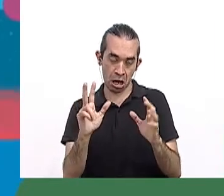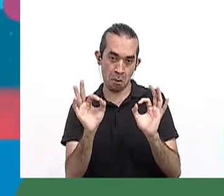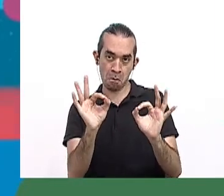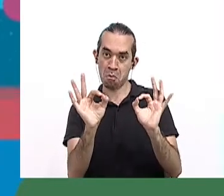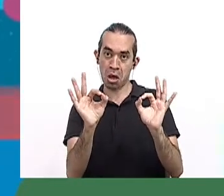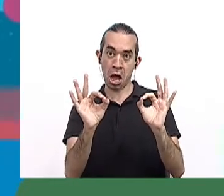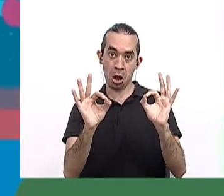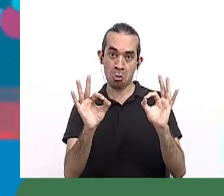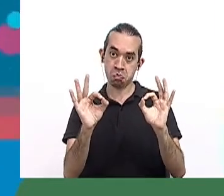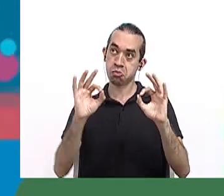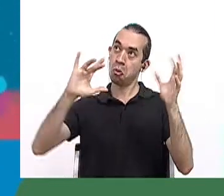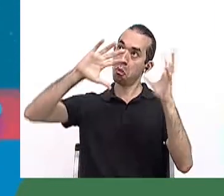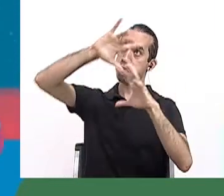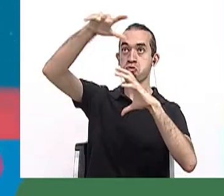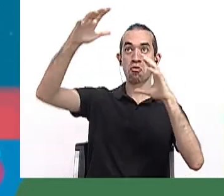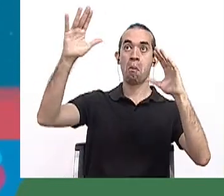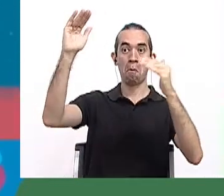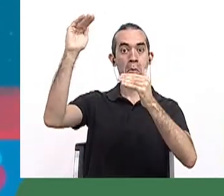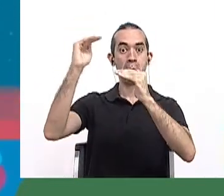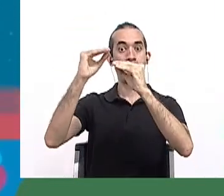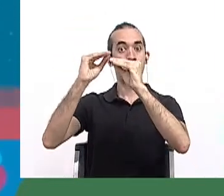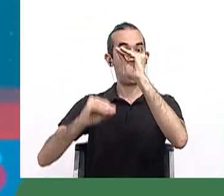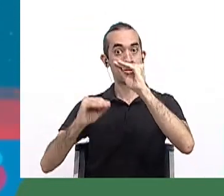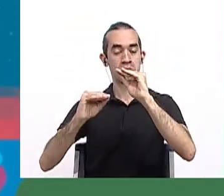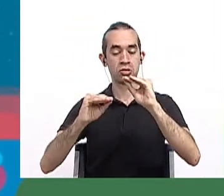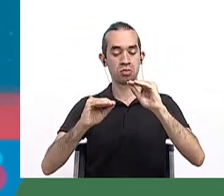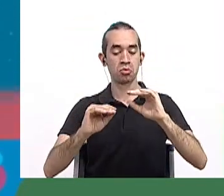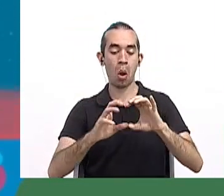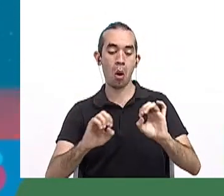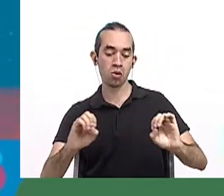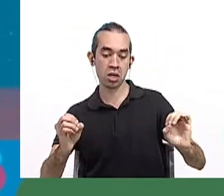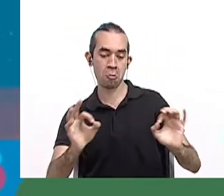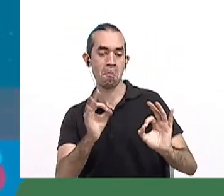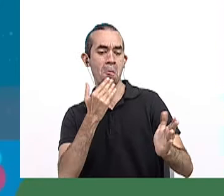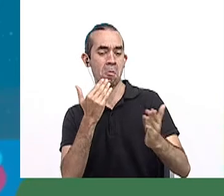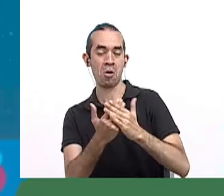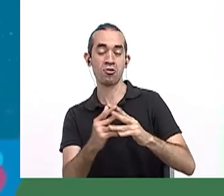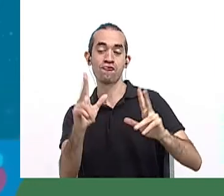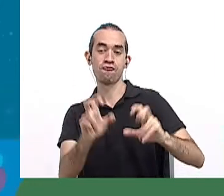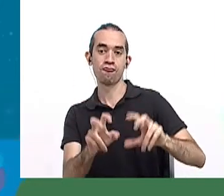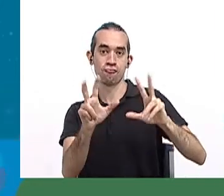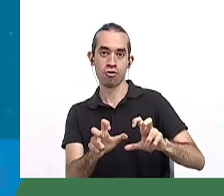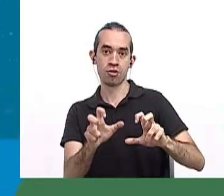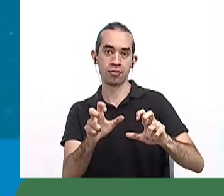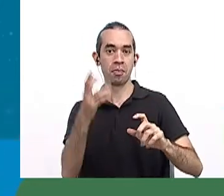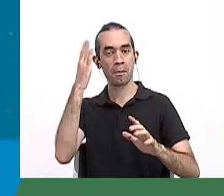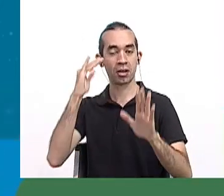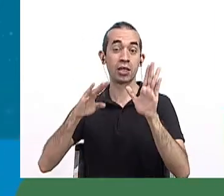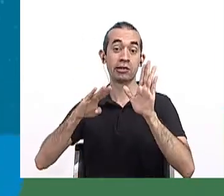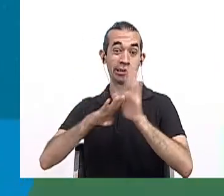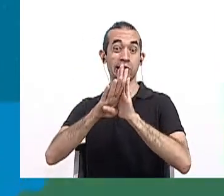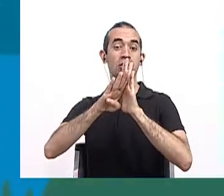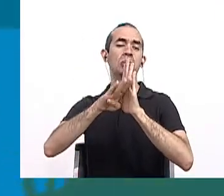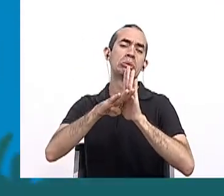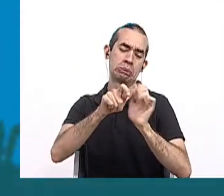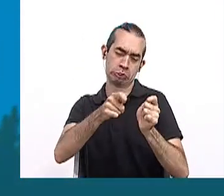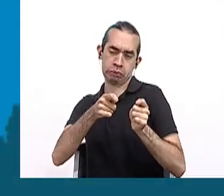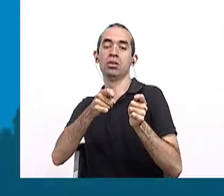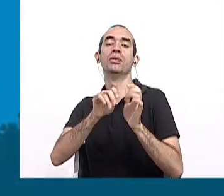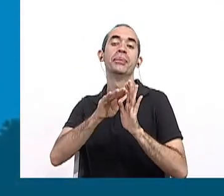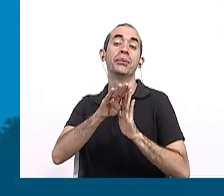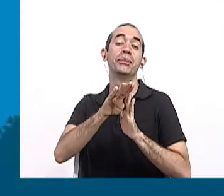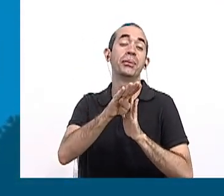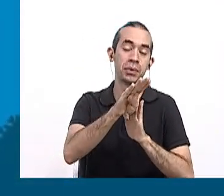carbono por parte de los océanos parece ser algo bueno ya que frena el calentamiento global pero en las